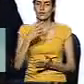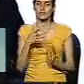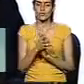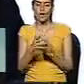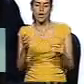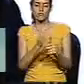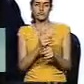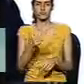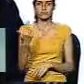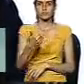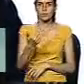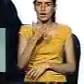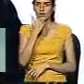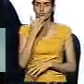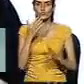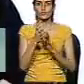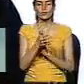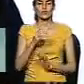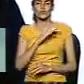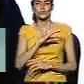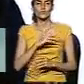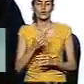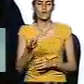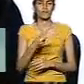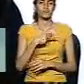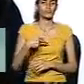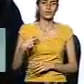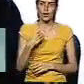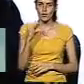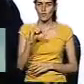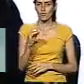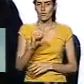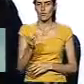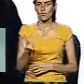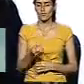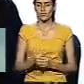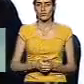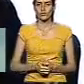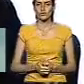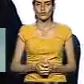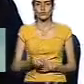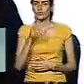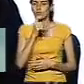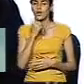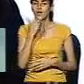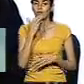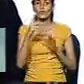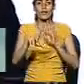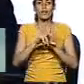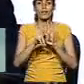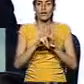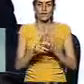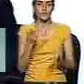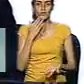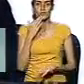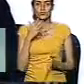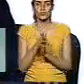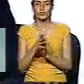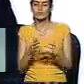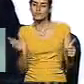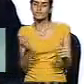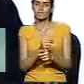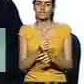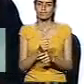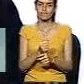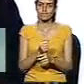arma, bien sea por una comisión de delito o porque no tiene el porte legal, para bien sea